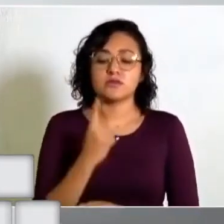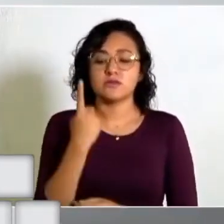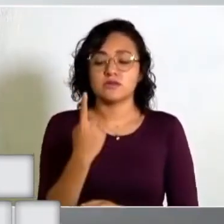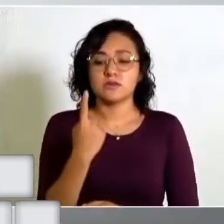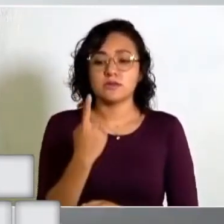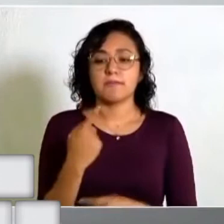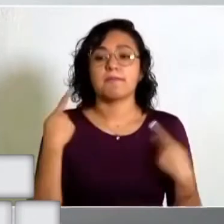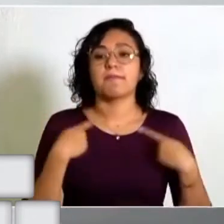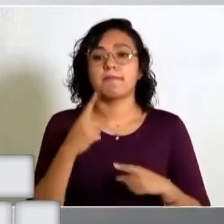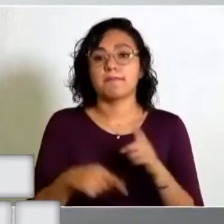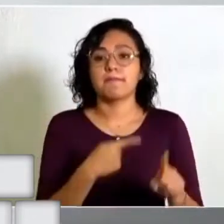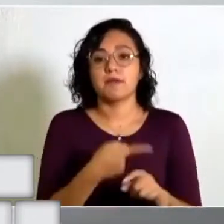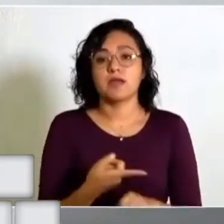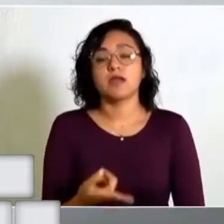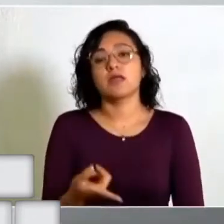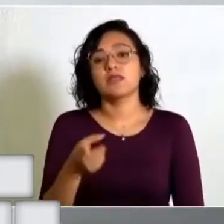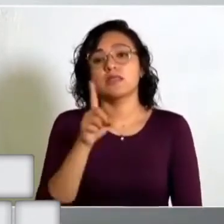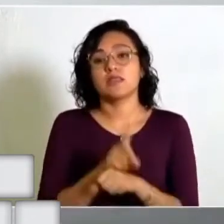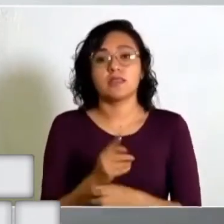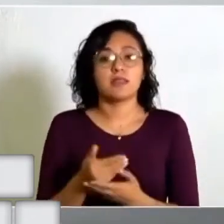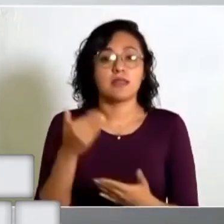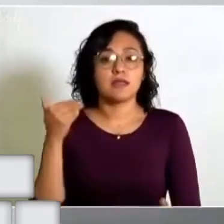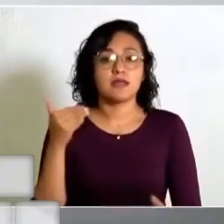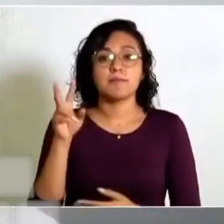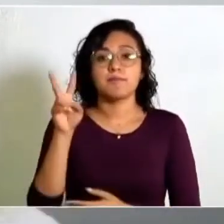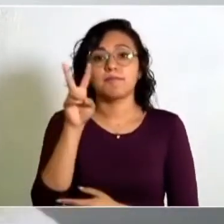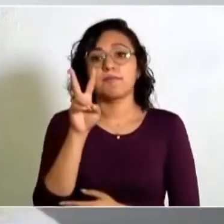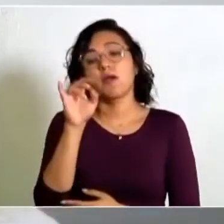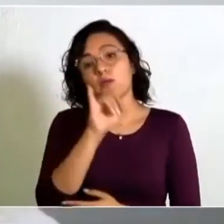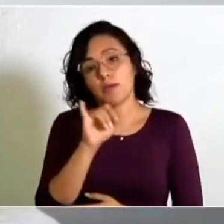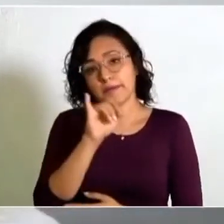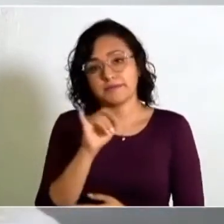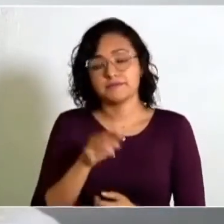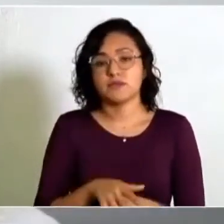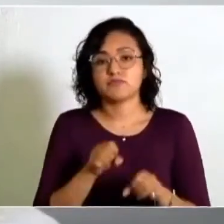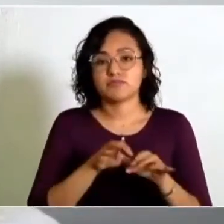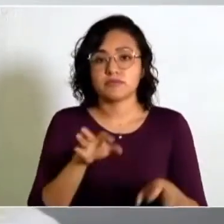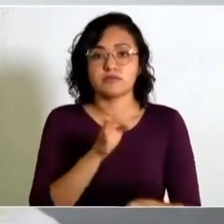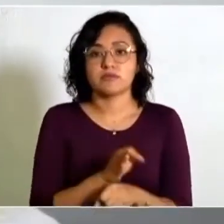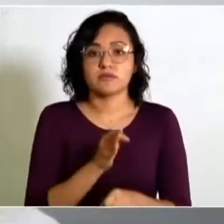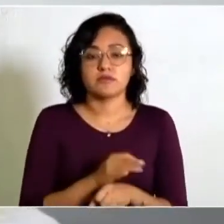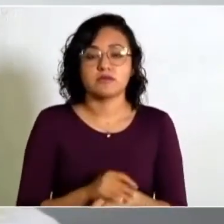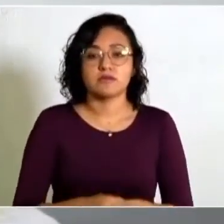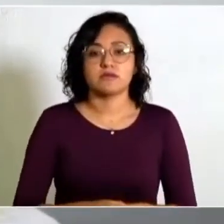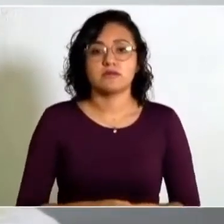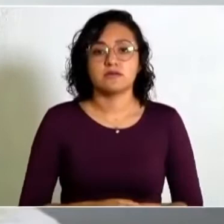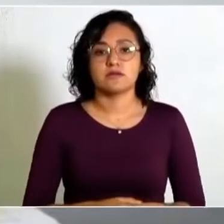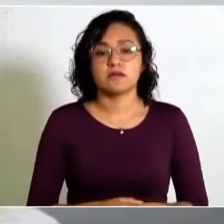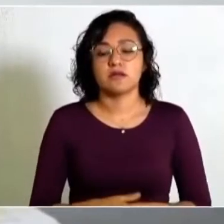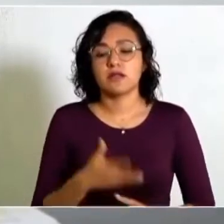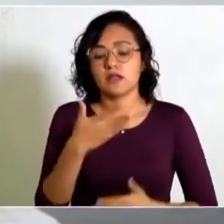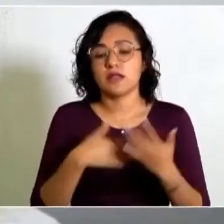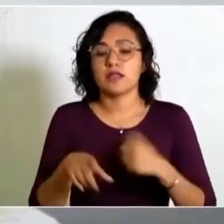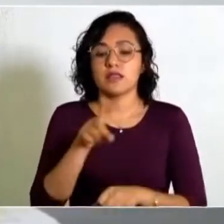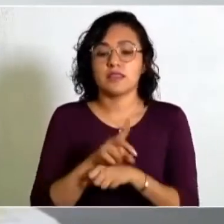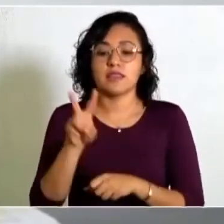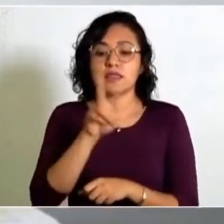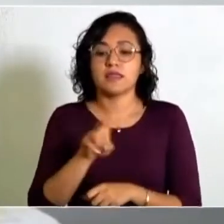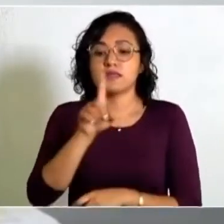291 positivos más en comparación del día jueves, distribuidos de la siguiente manera: a corte del